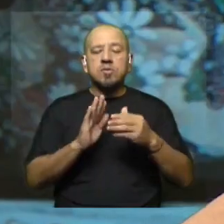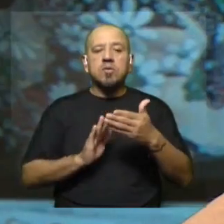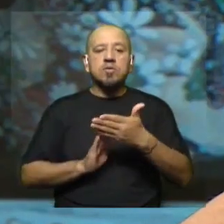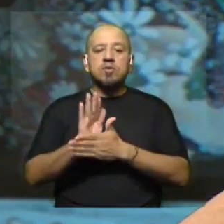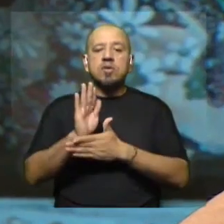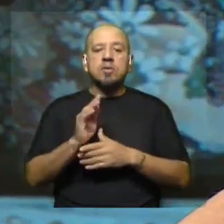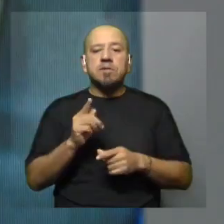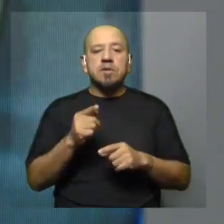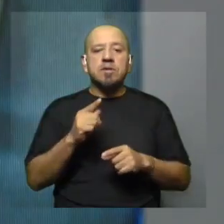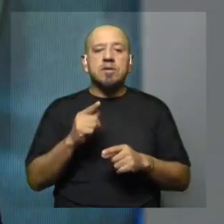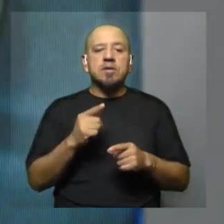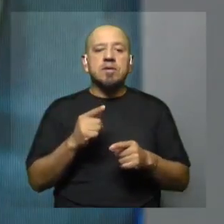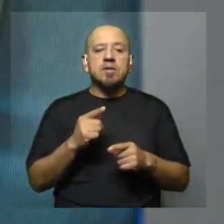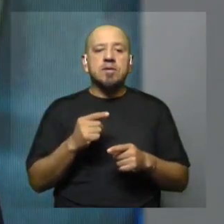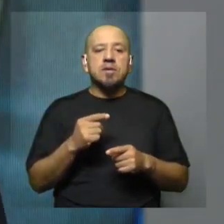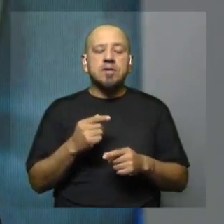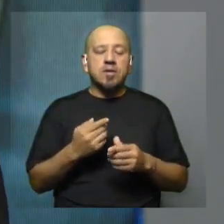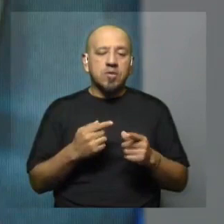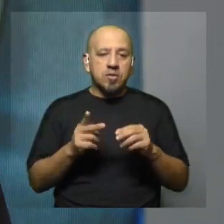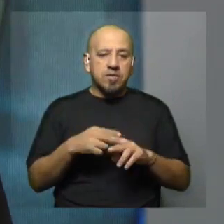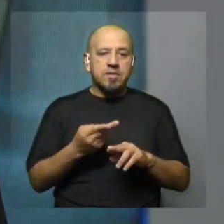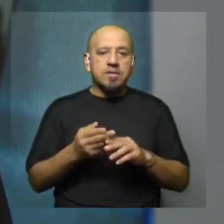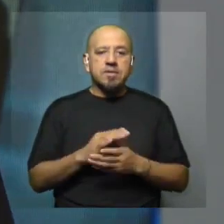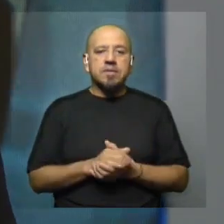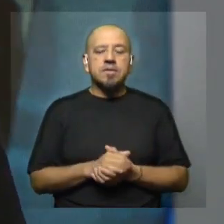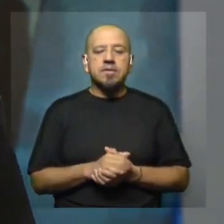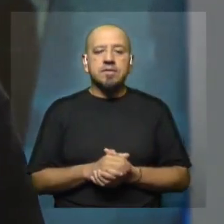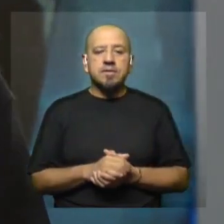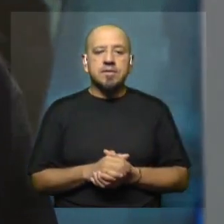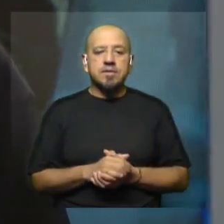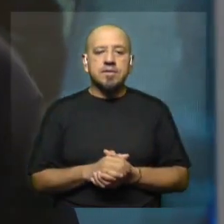repasar. Eso es muy generoso lo suyo. Tranquilo. Querido, muchas gracias. Muchas gracias. Que pasen bien.